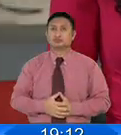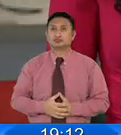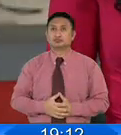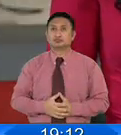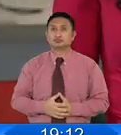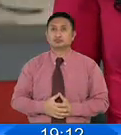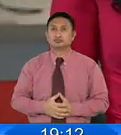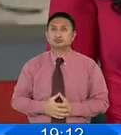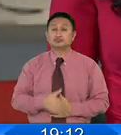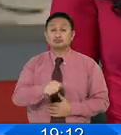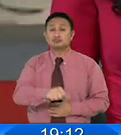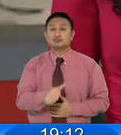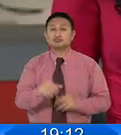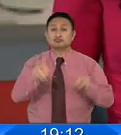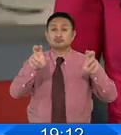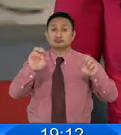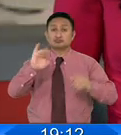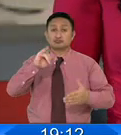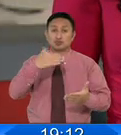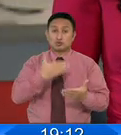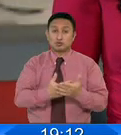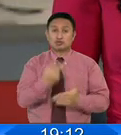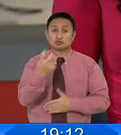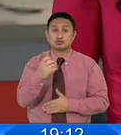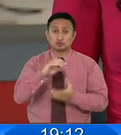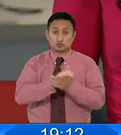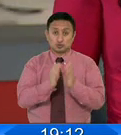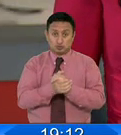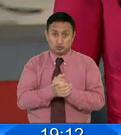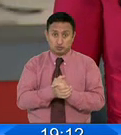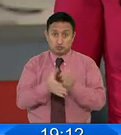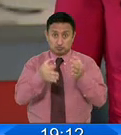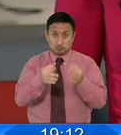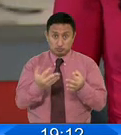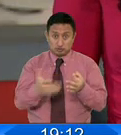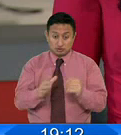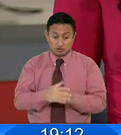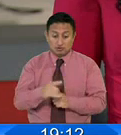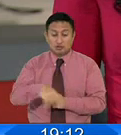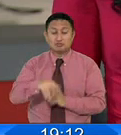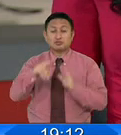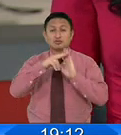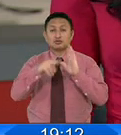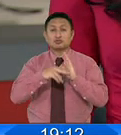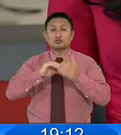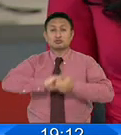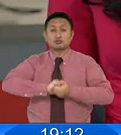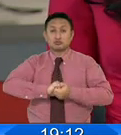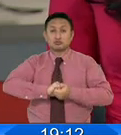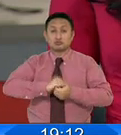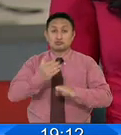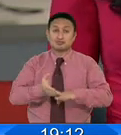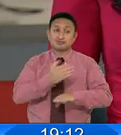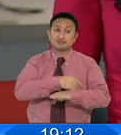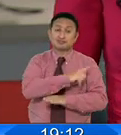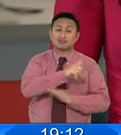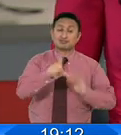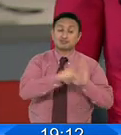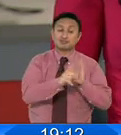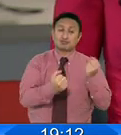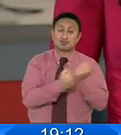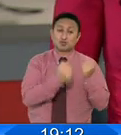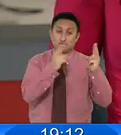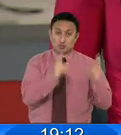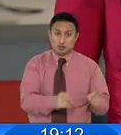En otro tema, hasta este jueves 12 de noviembre estarán vigentes varias de las medidas solidarias que fueron aprobadas en la Ley de Apoyo Humanitario. Entre